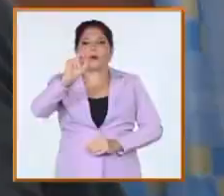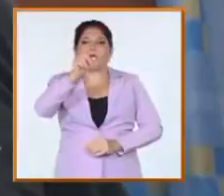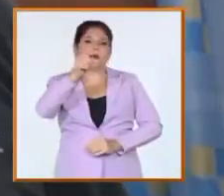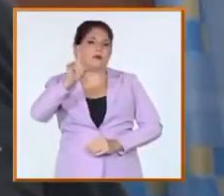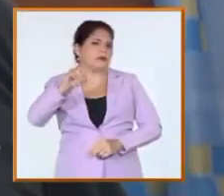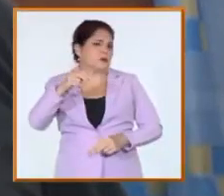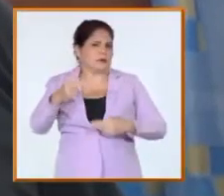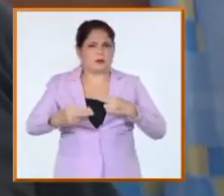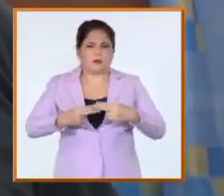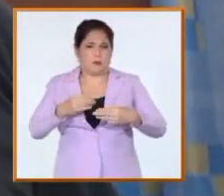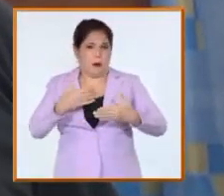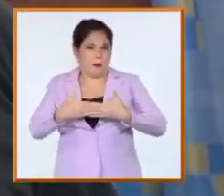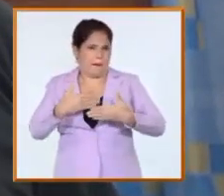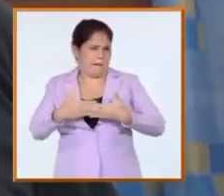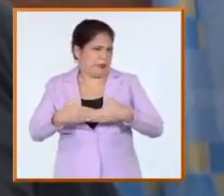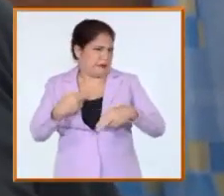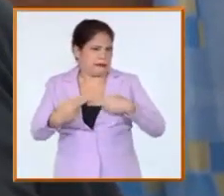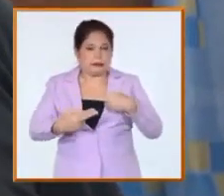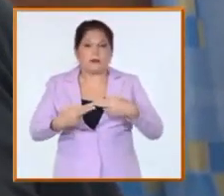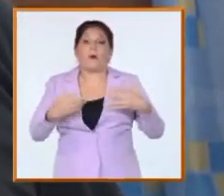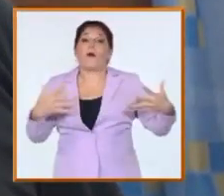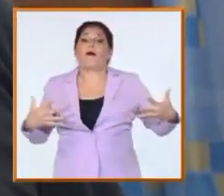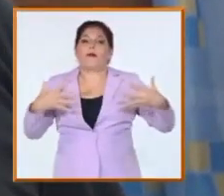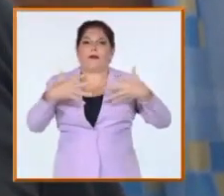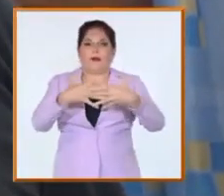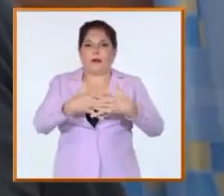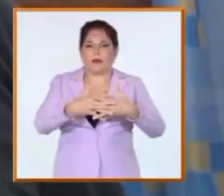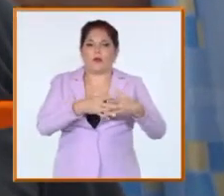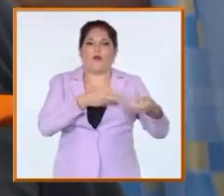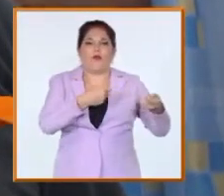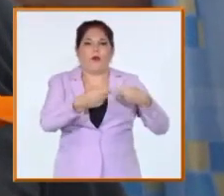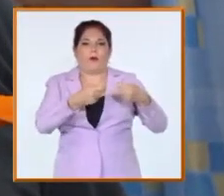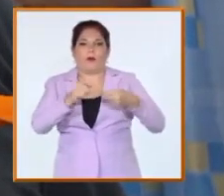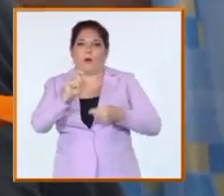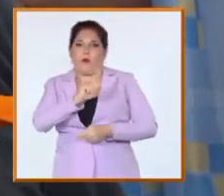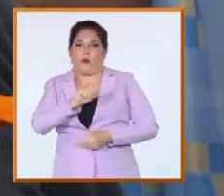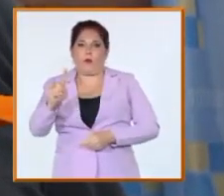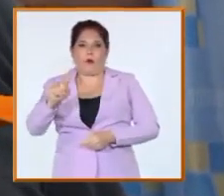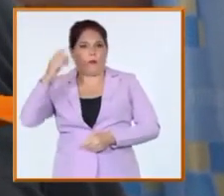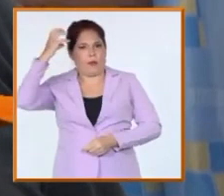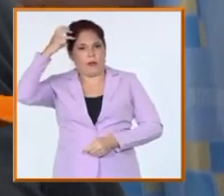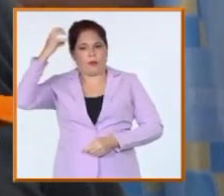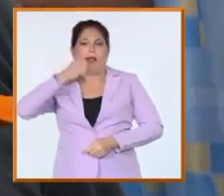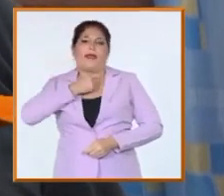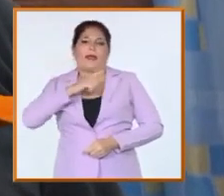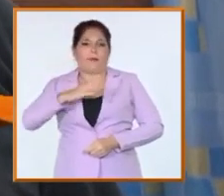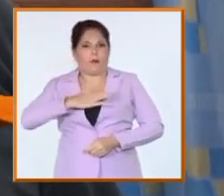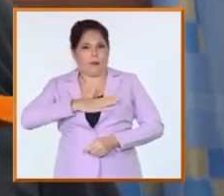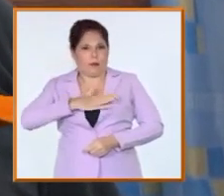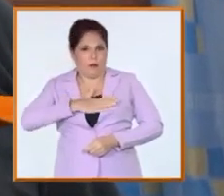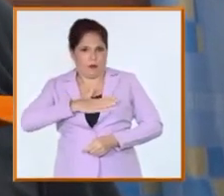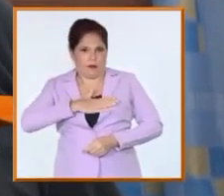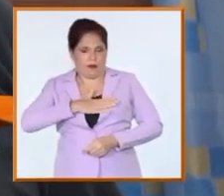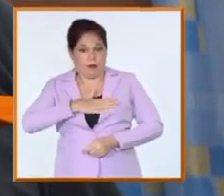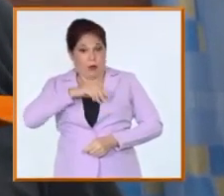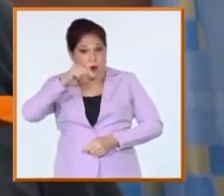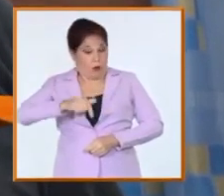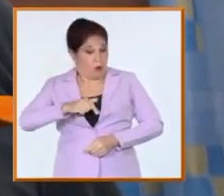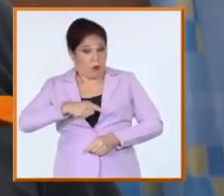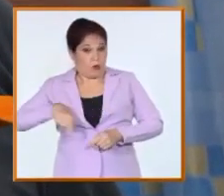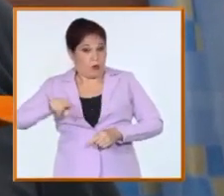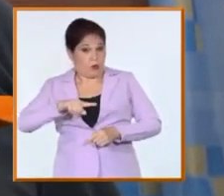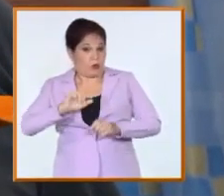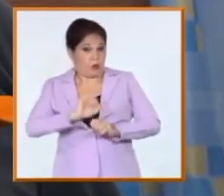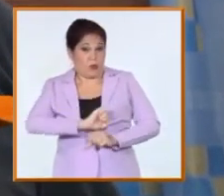la empresa ha tenido un estrecho vínculo con la forma de gestión no Estatal hoy lo que nos ha